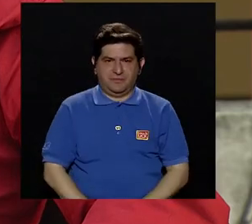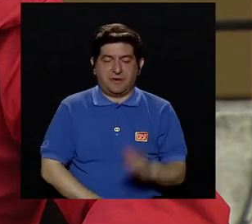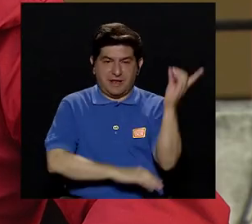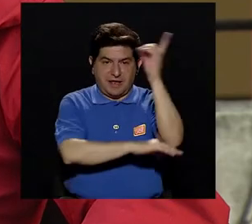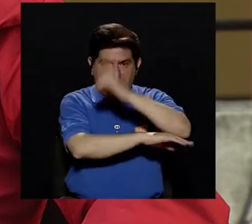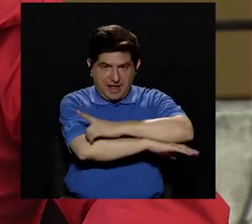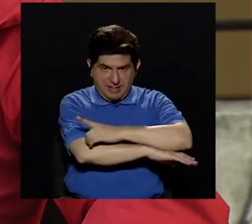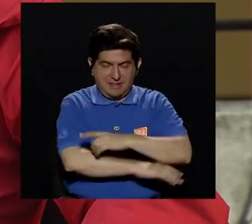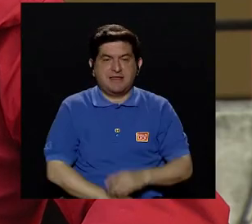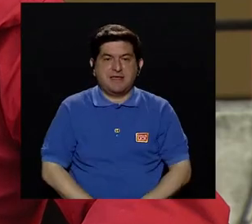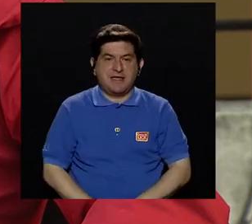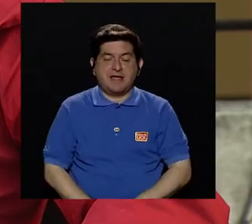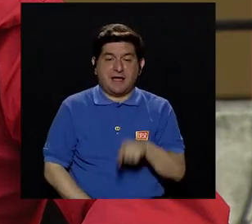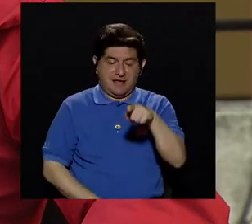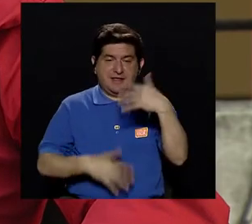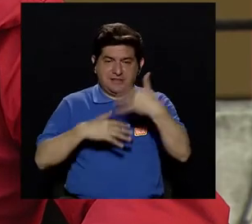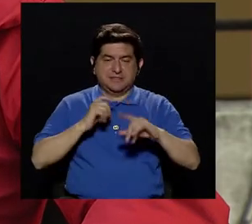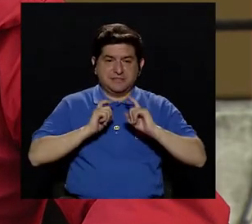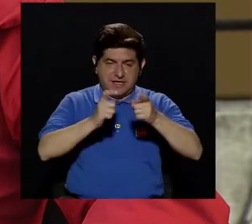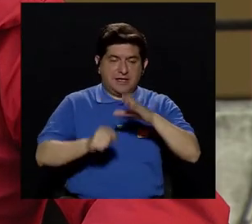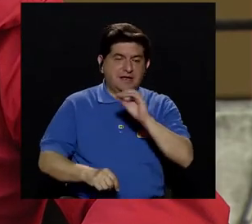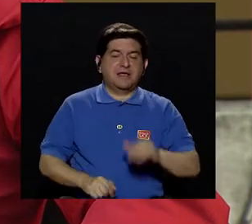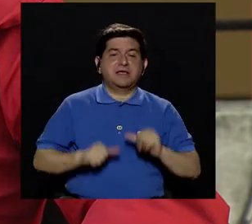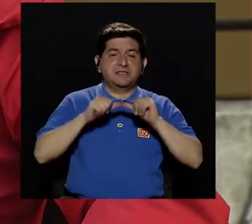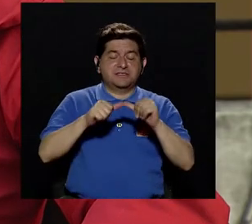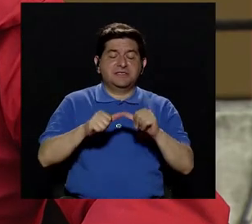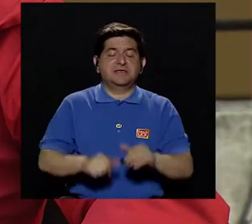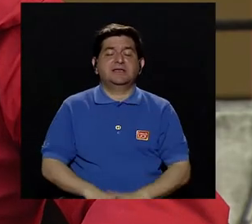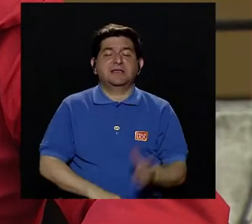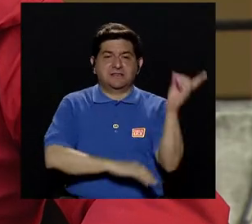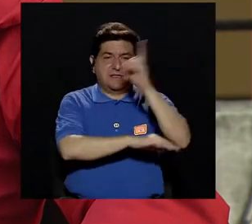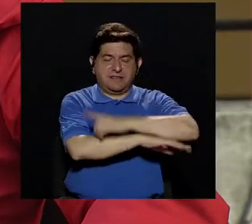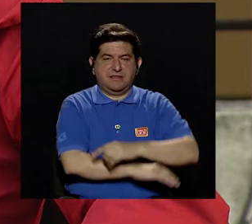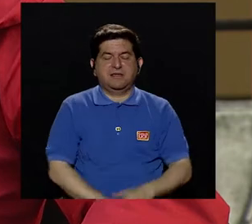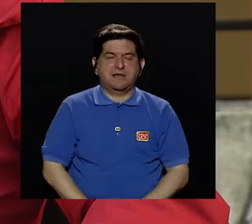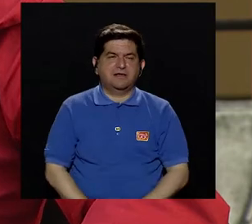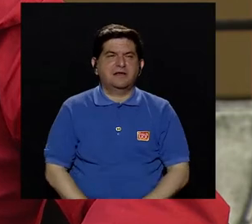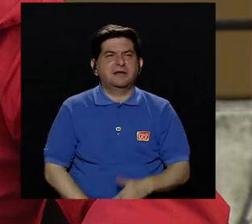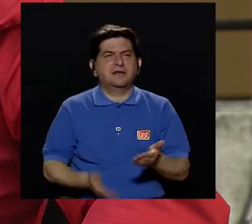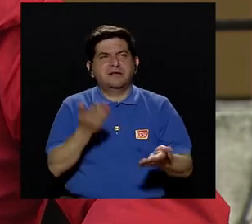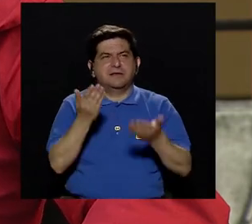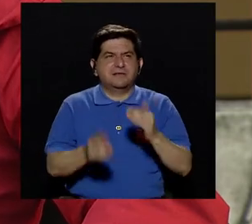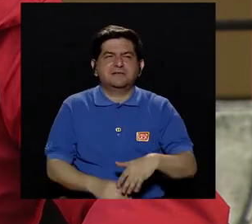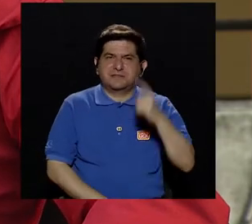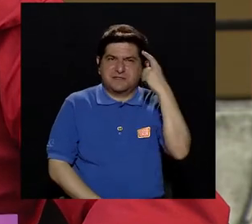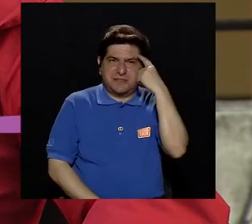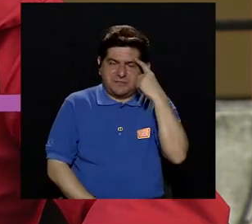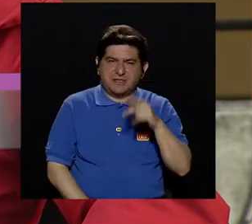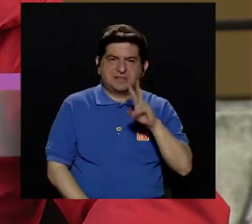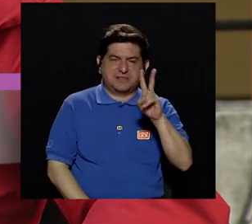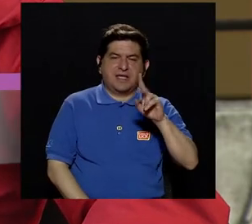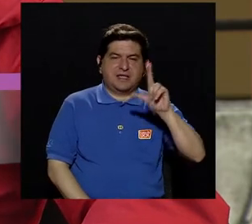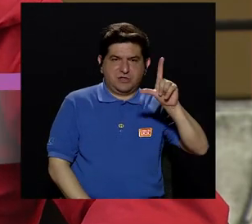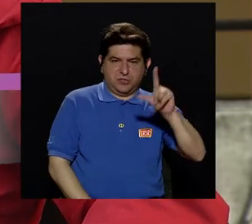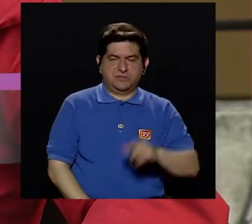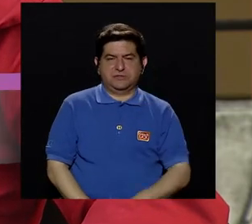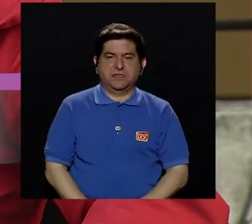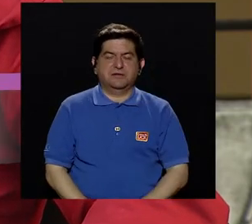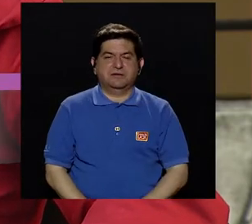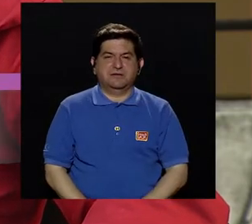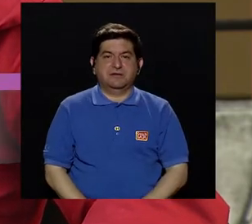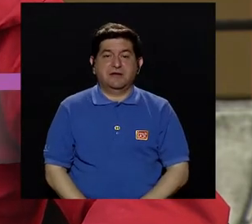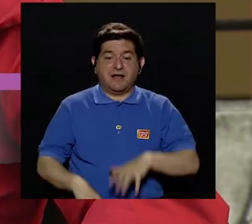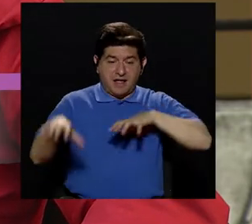día de la donación y el día siguiente. Por lo menos tiene que reponer los 2 litros que regularmente se recomiendan y un poquito más. La actividad física